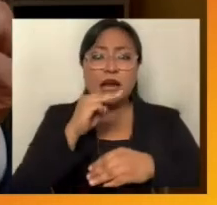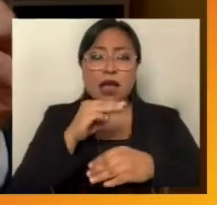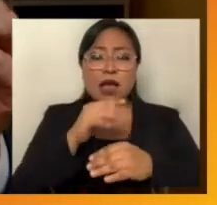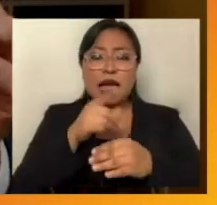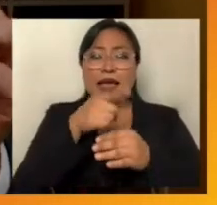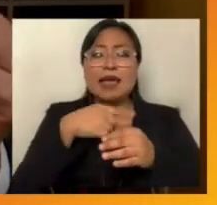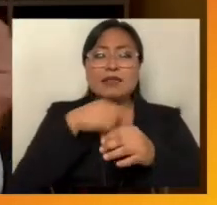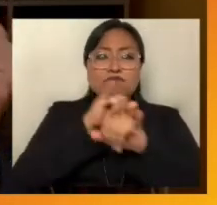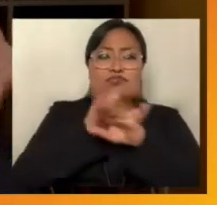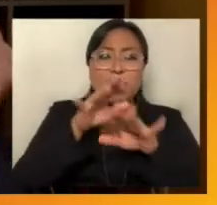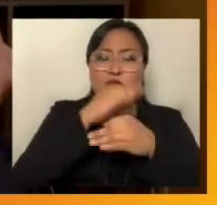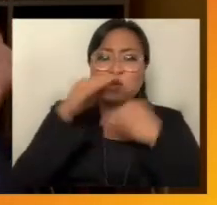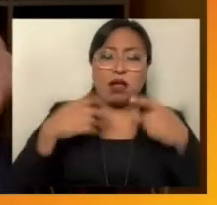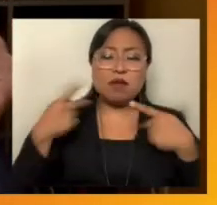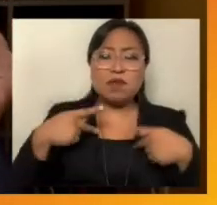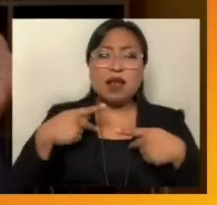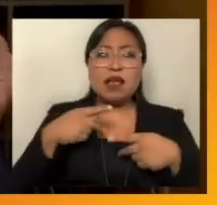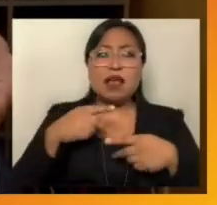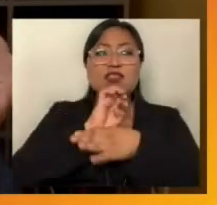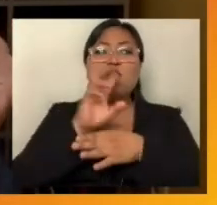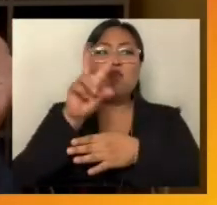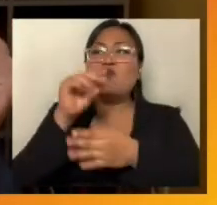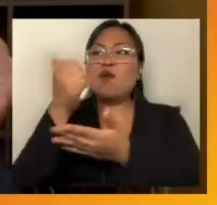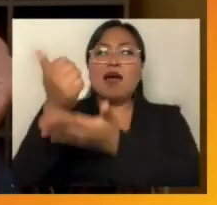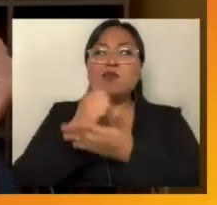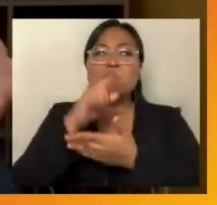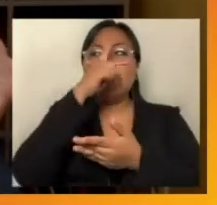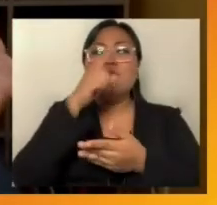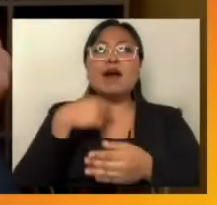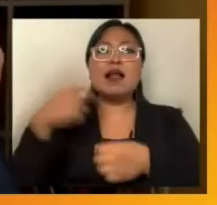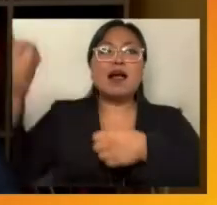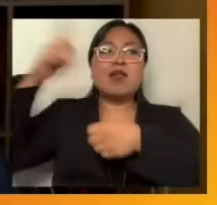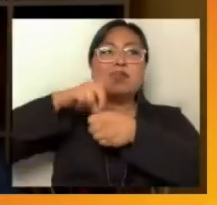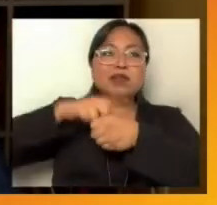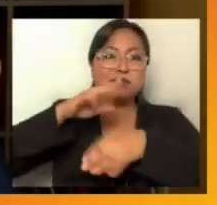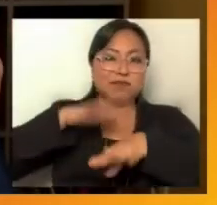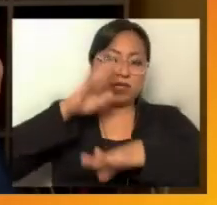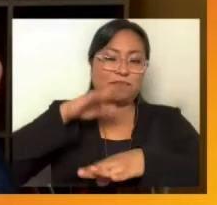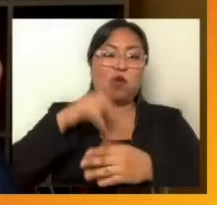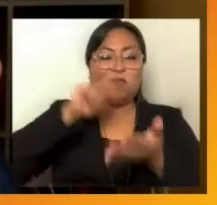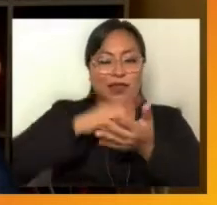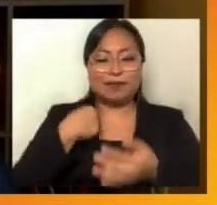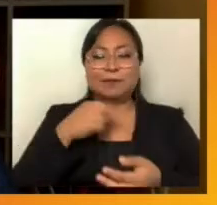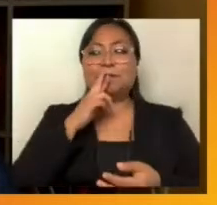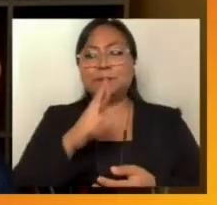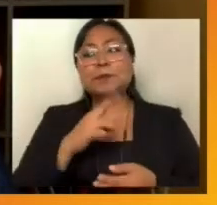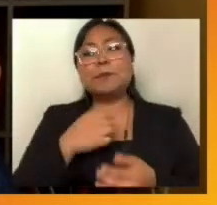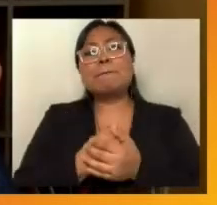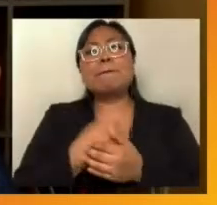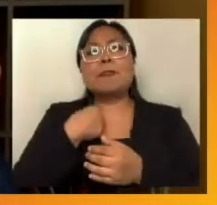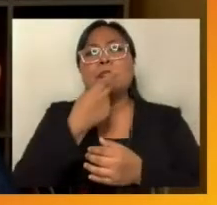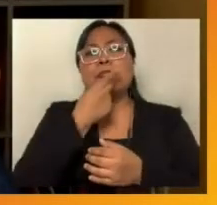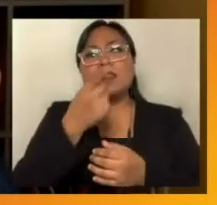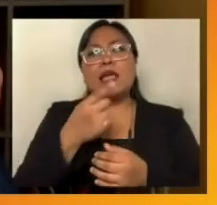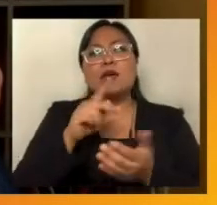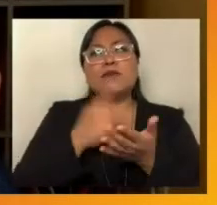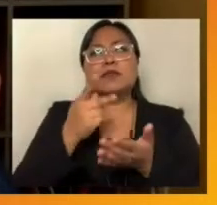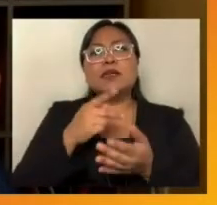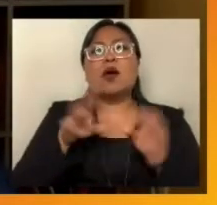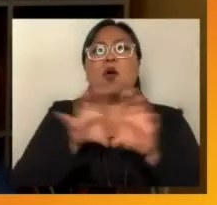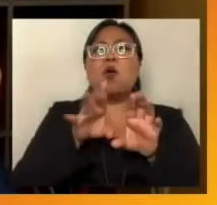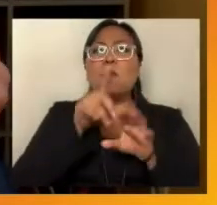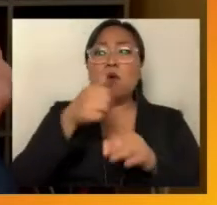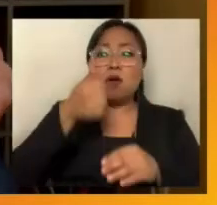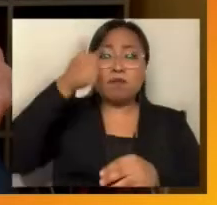tu ONG. Te lo digo dos veces. Los likes y los comentarios